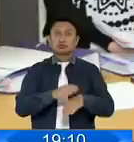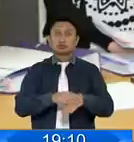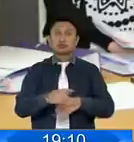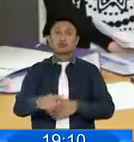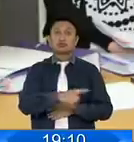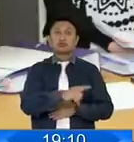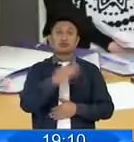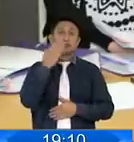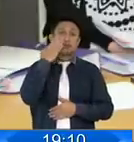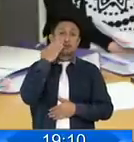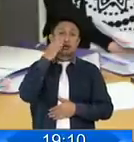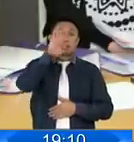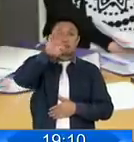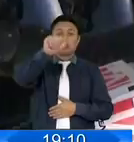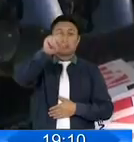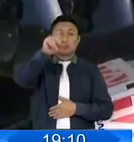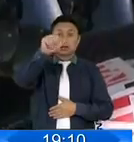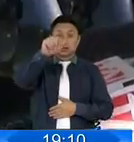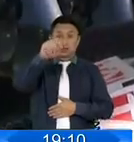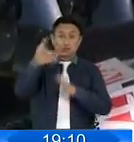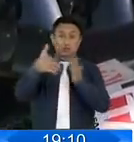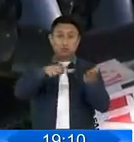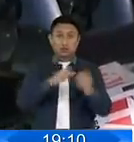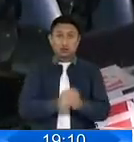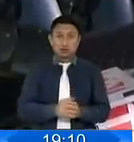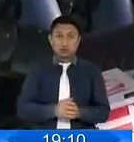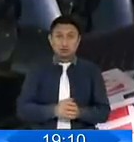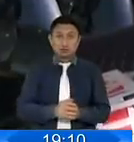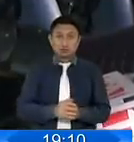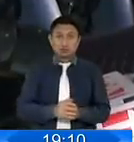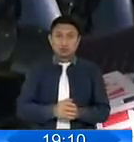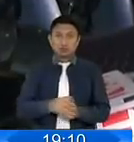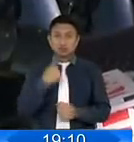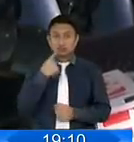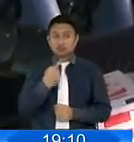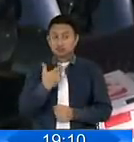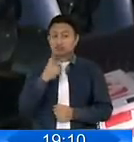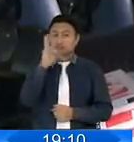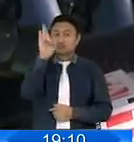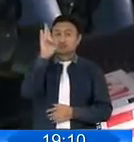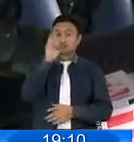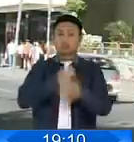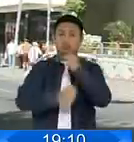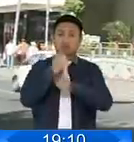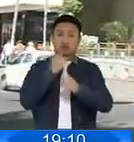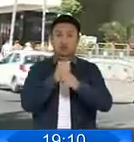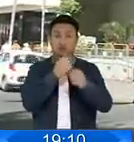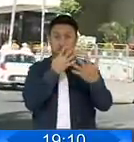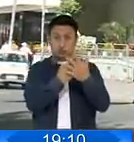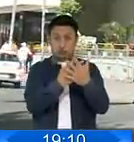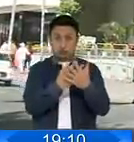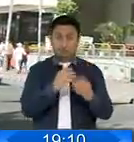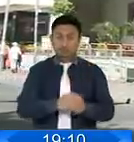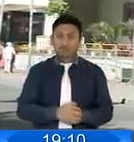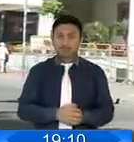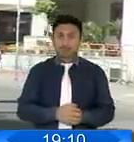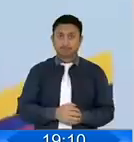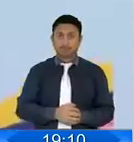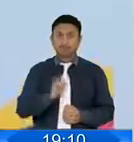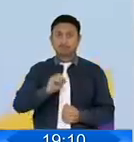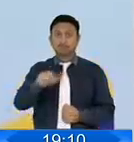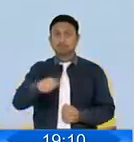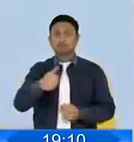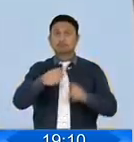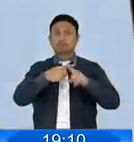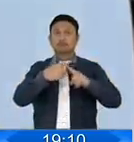Fernando Valda. Esperamos que se le aplique no menos de 7 años de privación de la libertad. En este caso también es procesado el expresidente